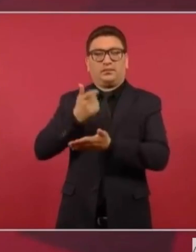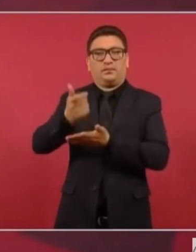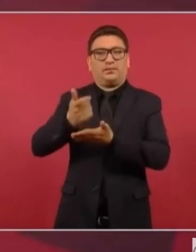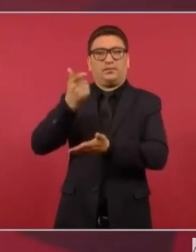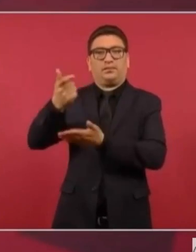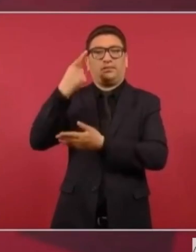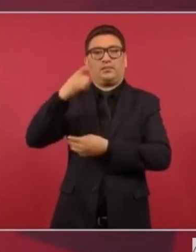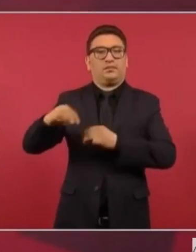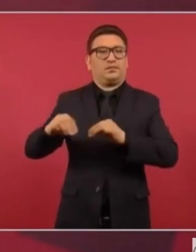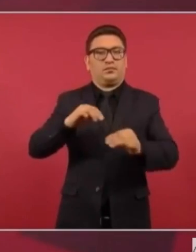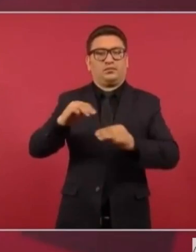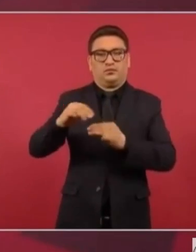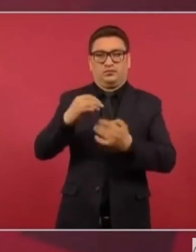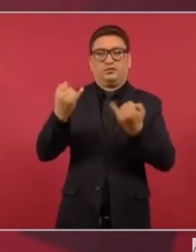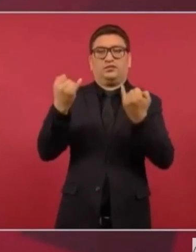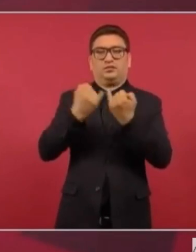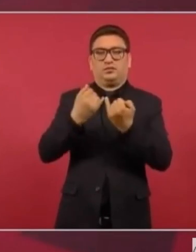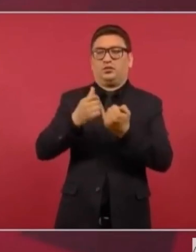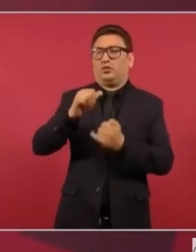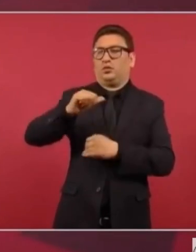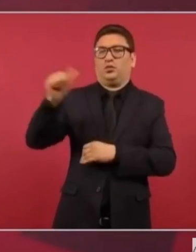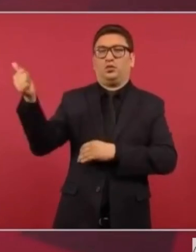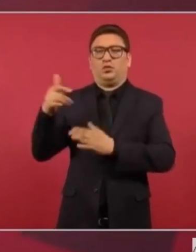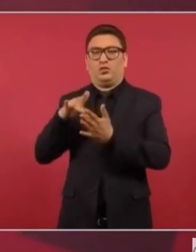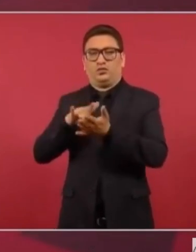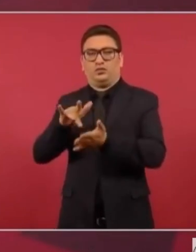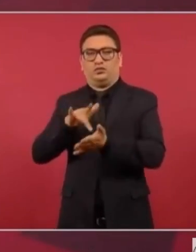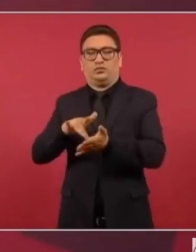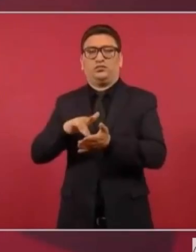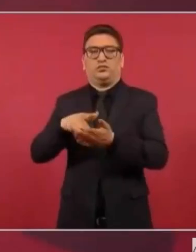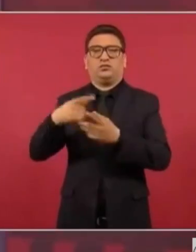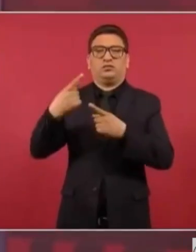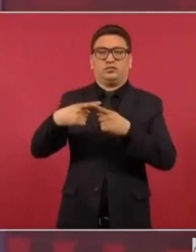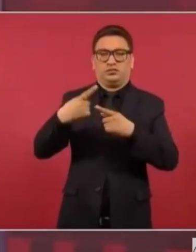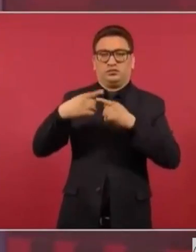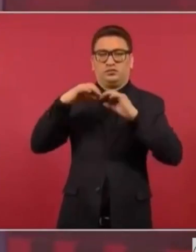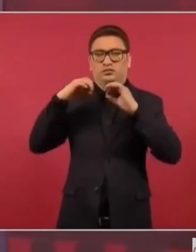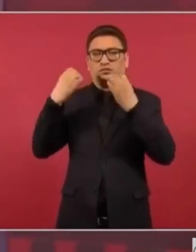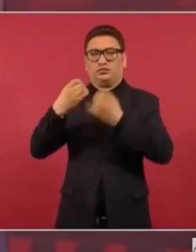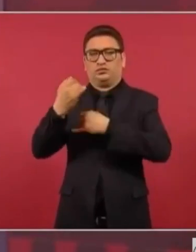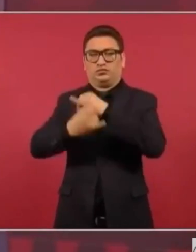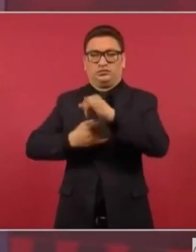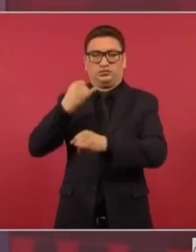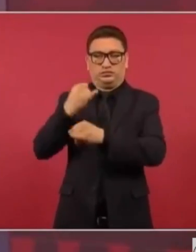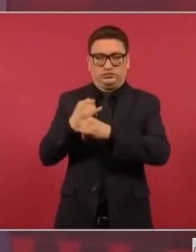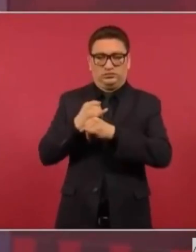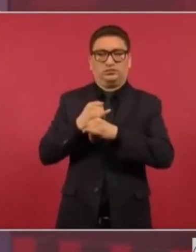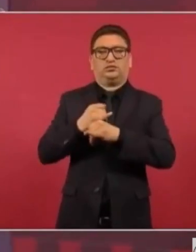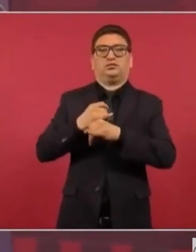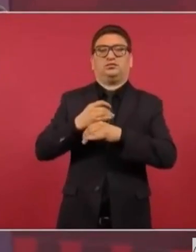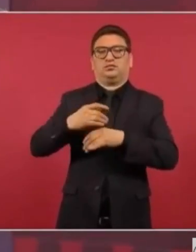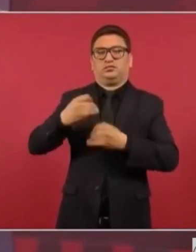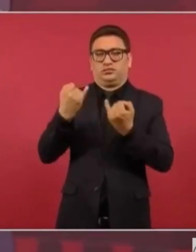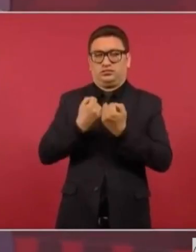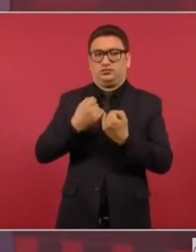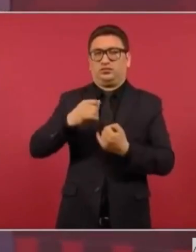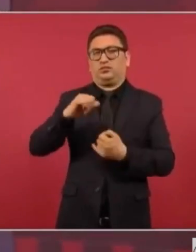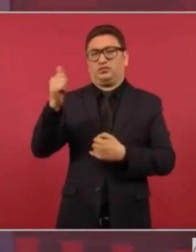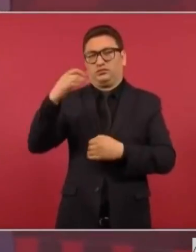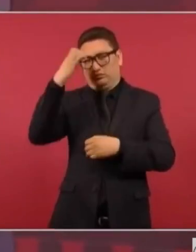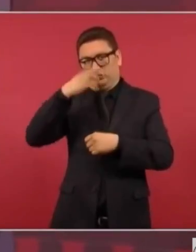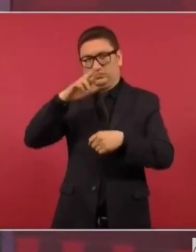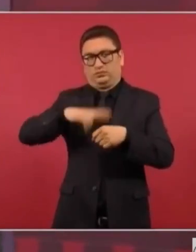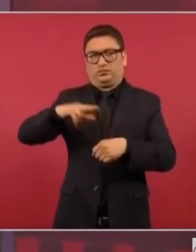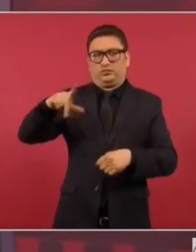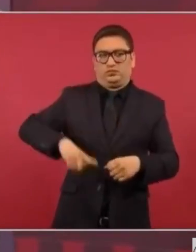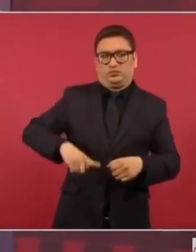y tienen el apoyo de organismos internacionales, de gobiernos